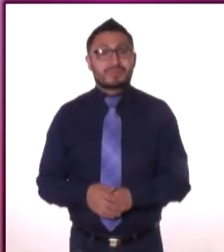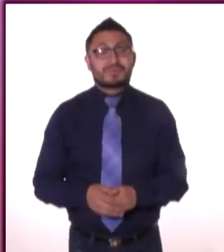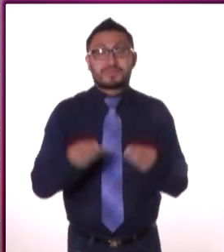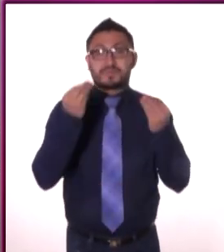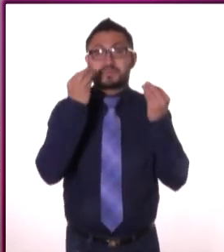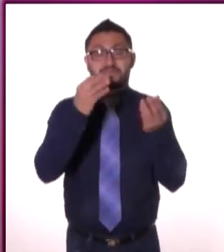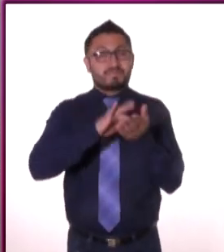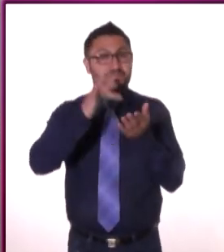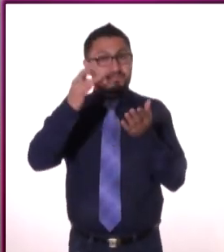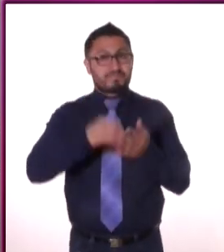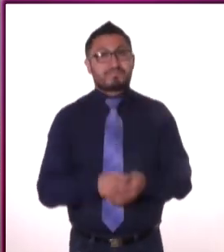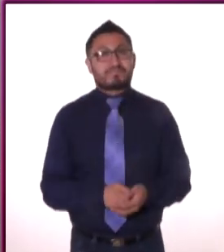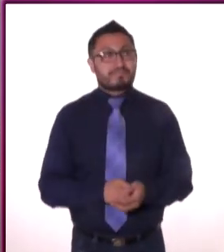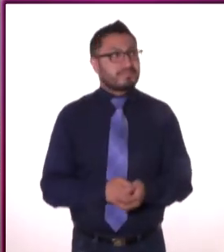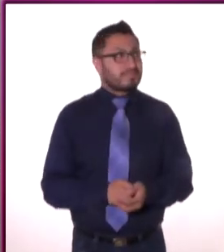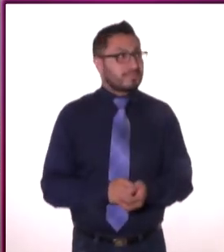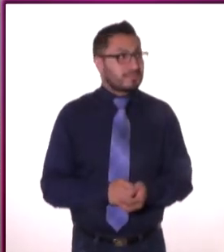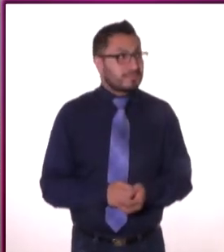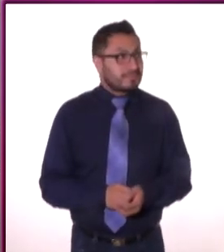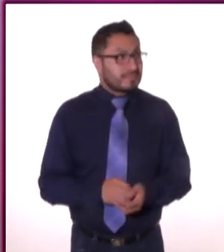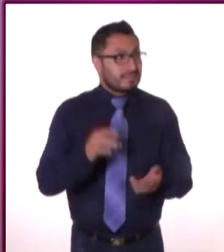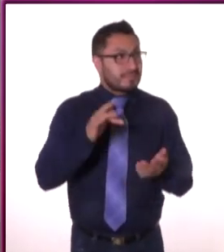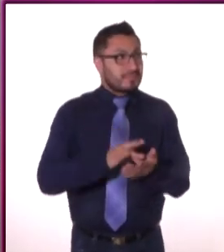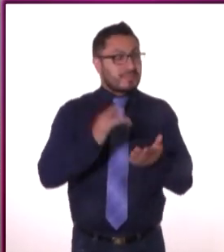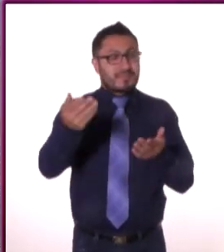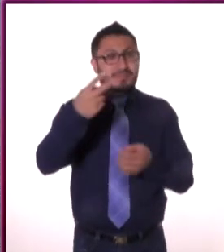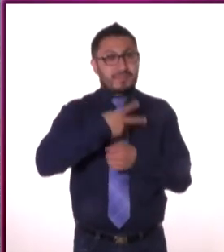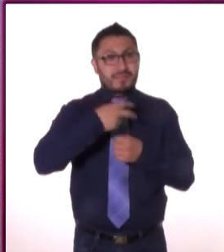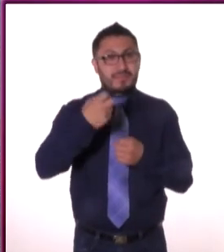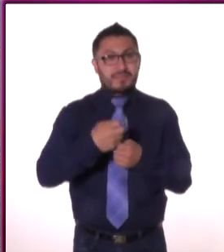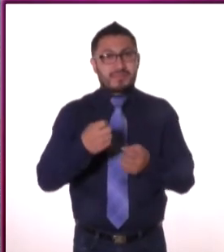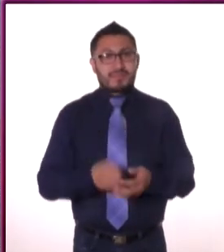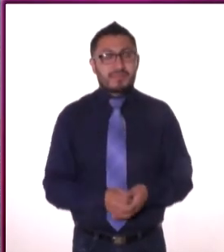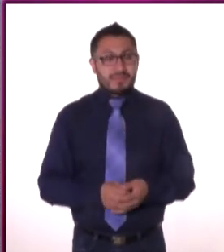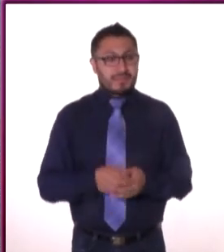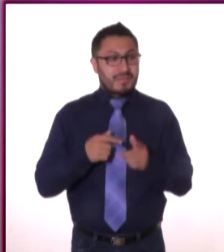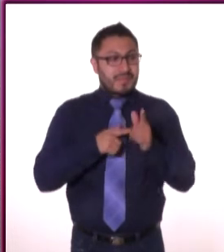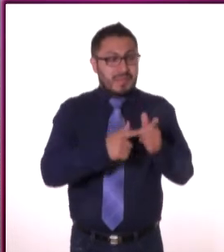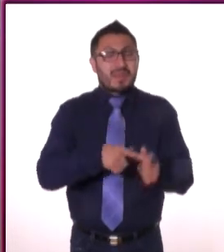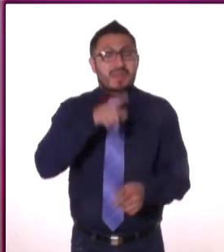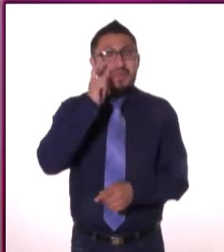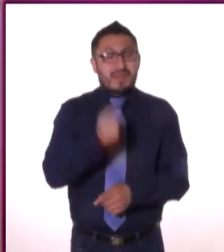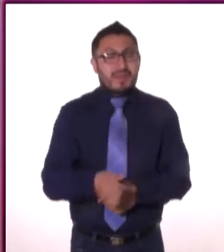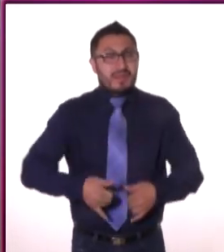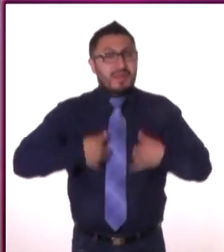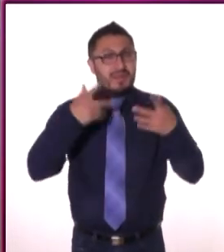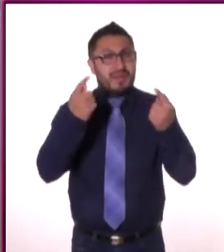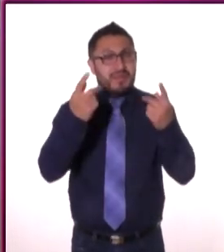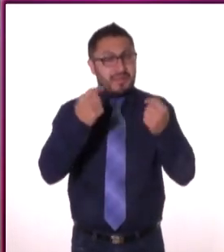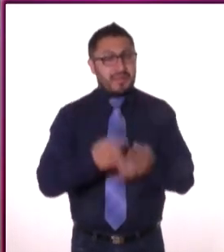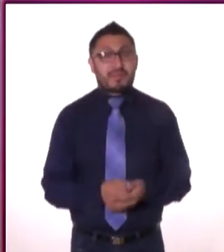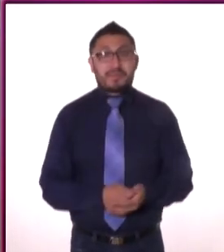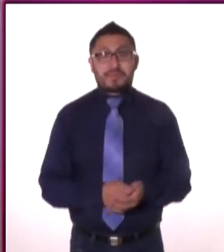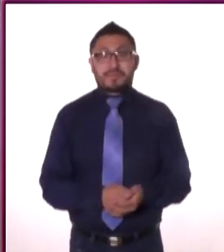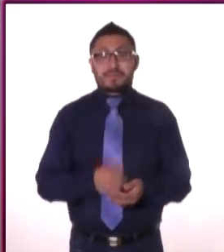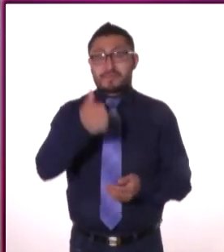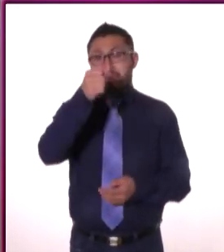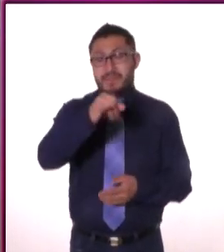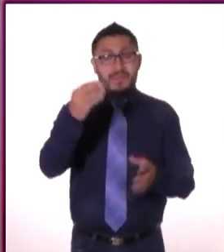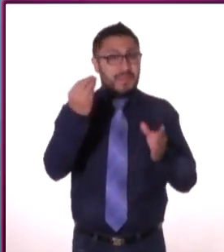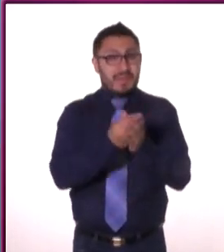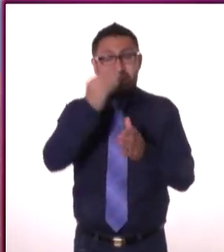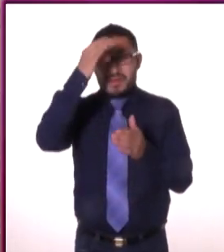también tan interesante. Muchas gracias. Gracias a ustedes por la invitación. Y continuamos con esto que es Jóvenes